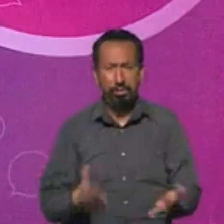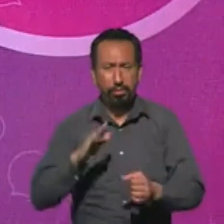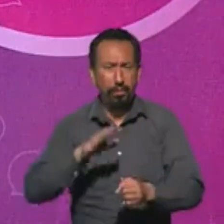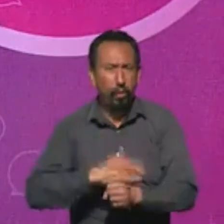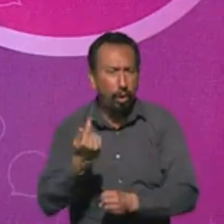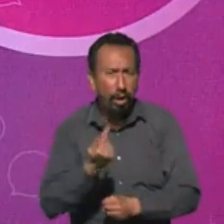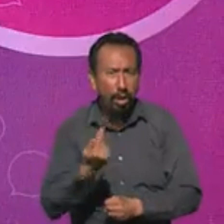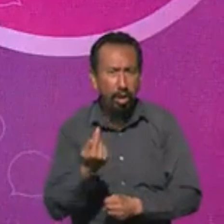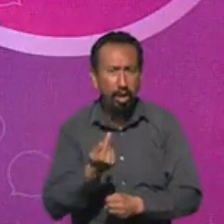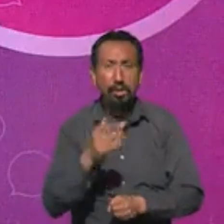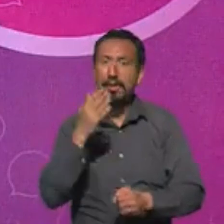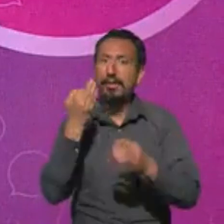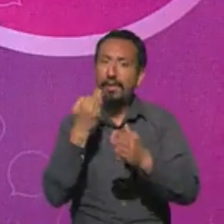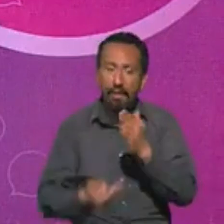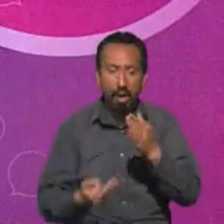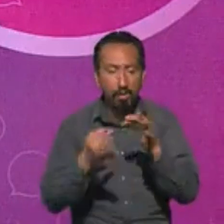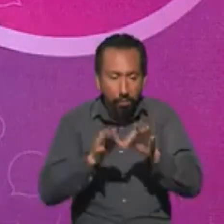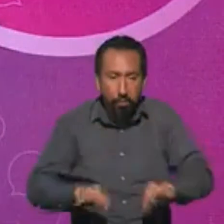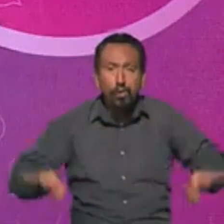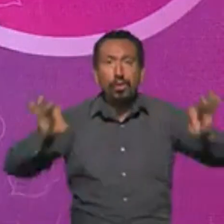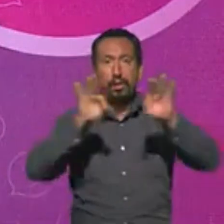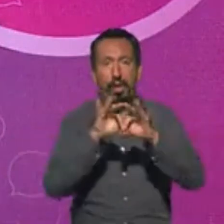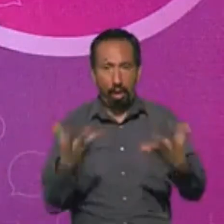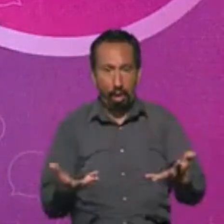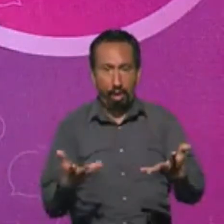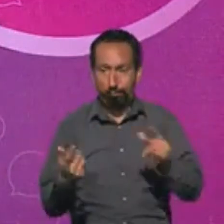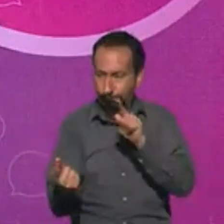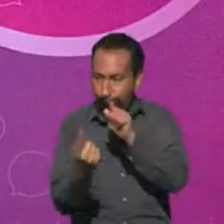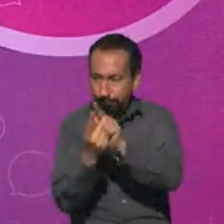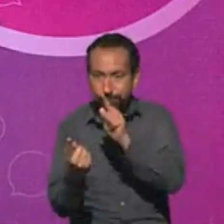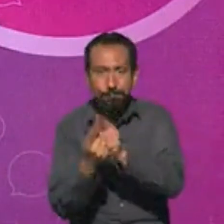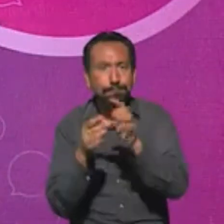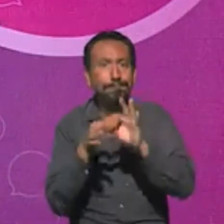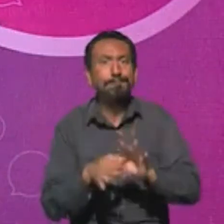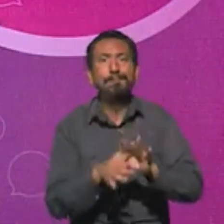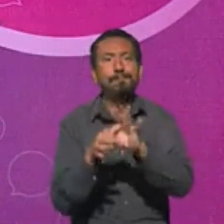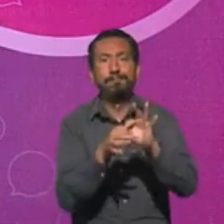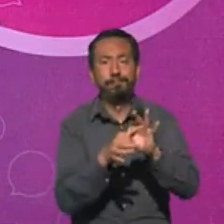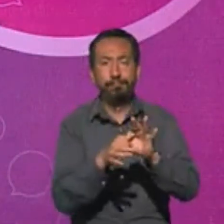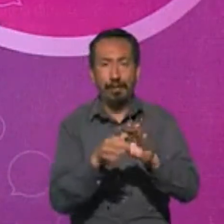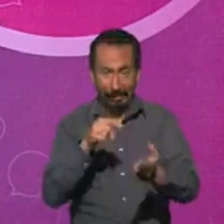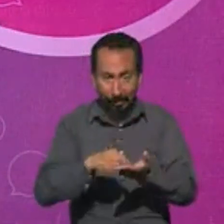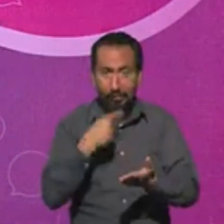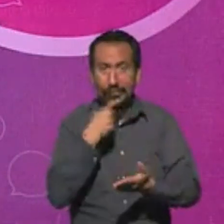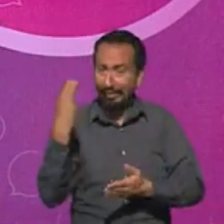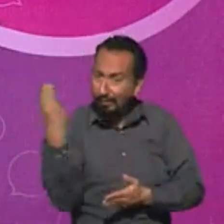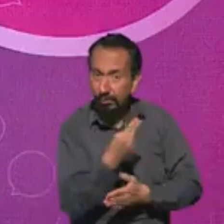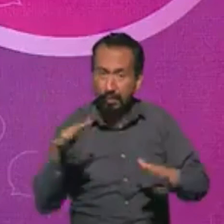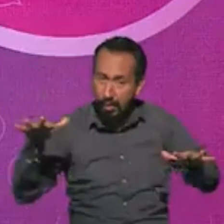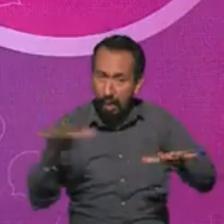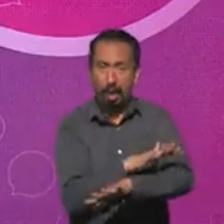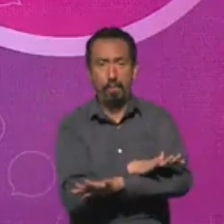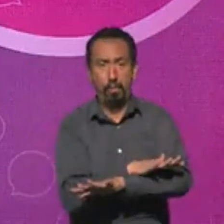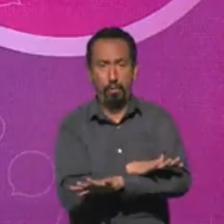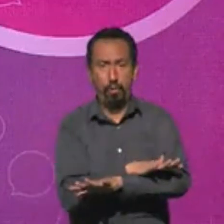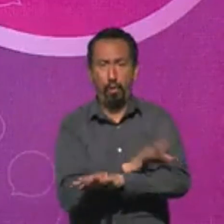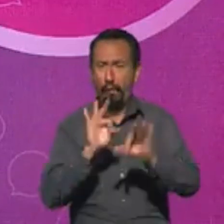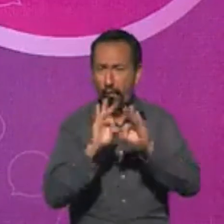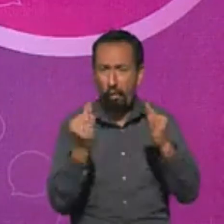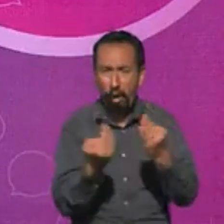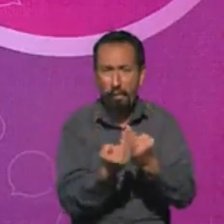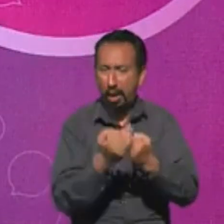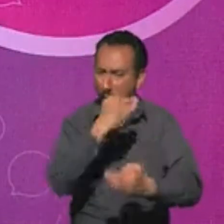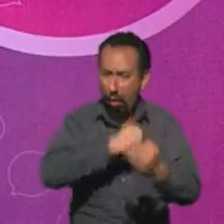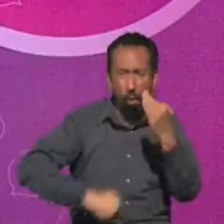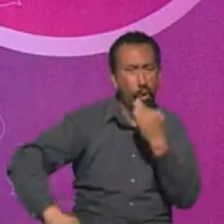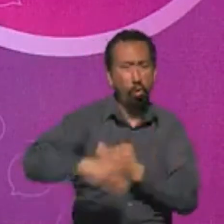que más hace falta son resultados Celaya necesita un cambio un cambio de modelo un